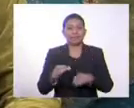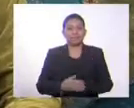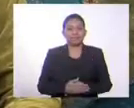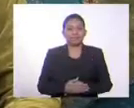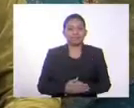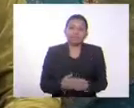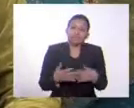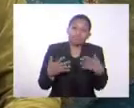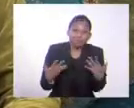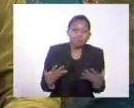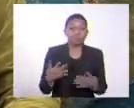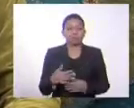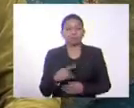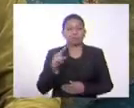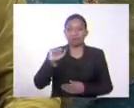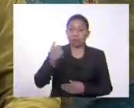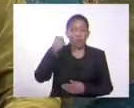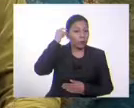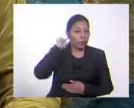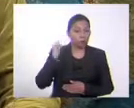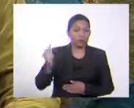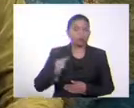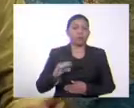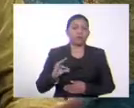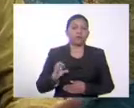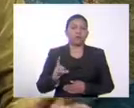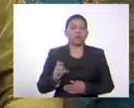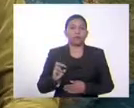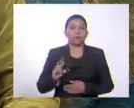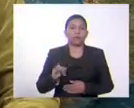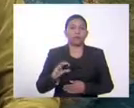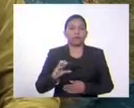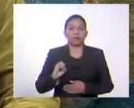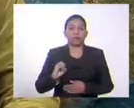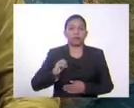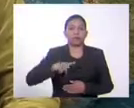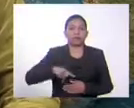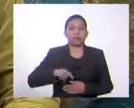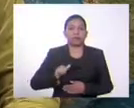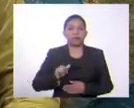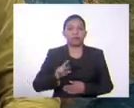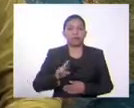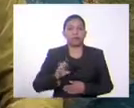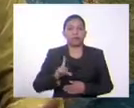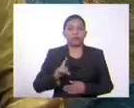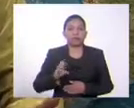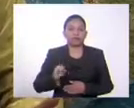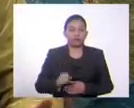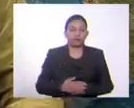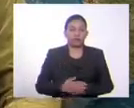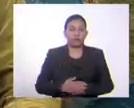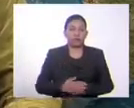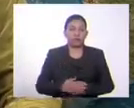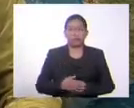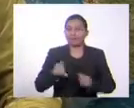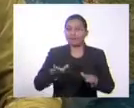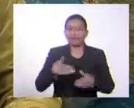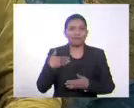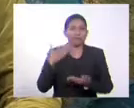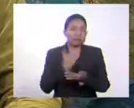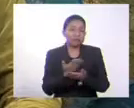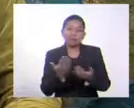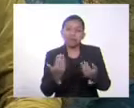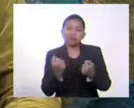Edward. Pues aquí estamos, ¿verdad? Siguiendo con estos esfuerzos para llegar a las casas de todos los estudiantes y desarrollar un poco